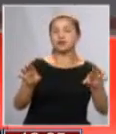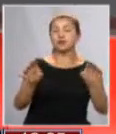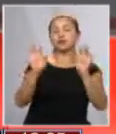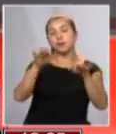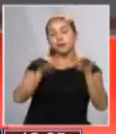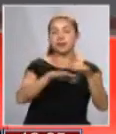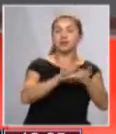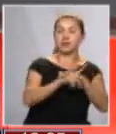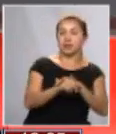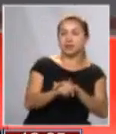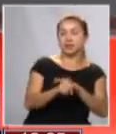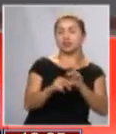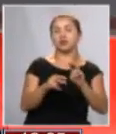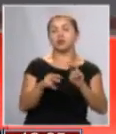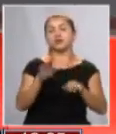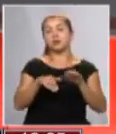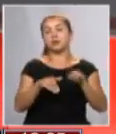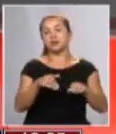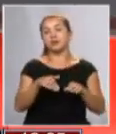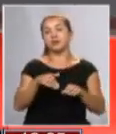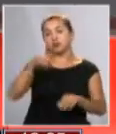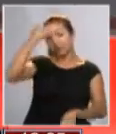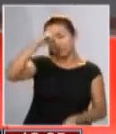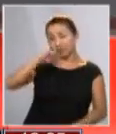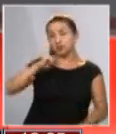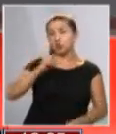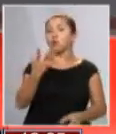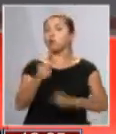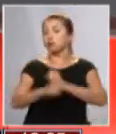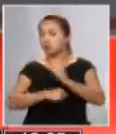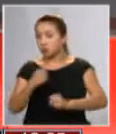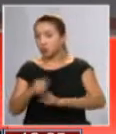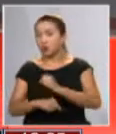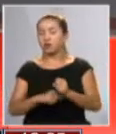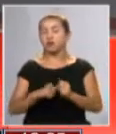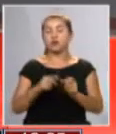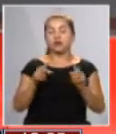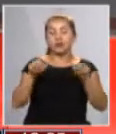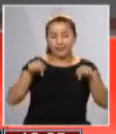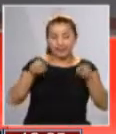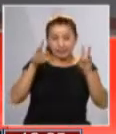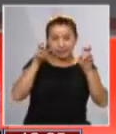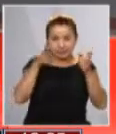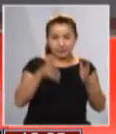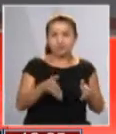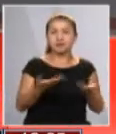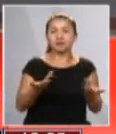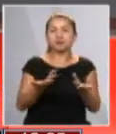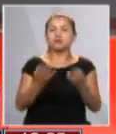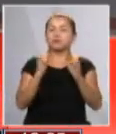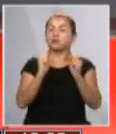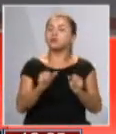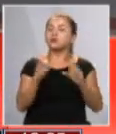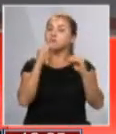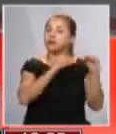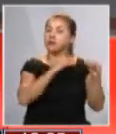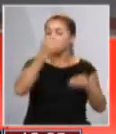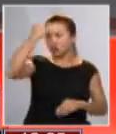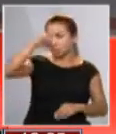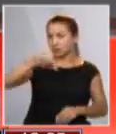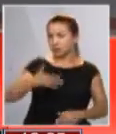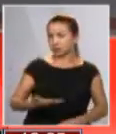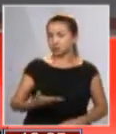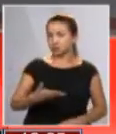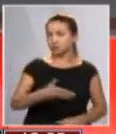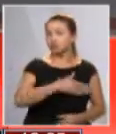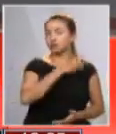de delito, la prescripción, las penas que se aplican. En este caso, ¿qué podemos hablar de las penas que se pueden, a